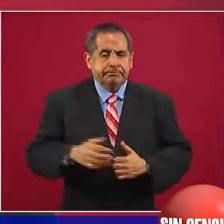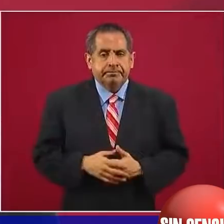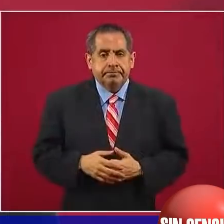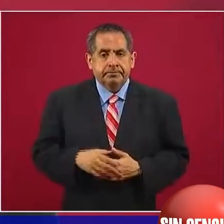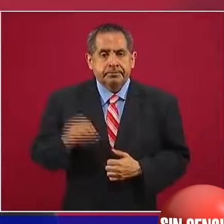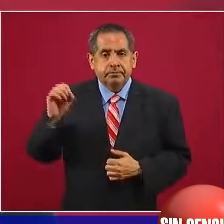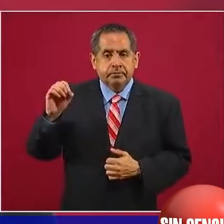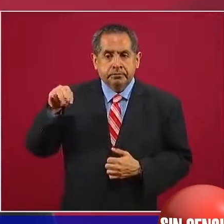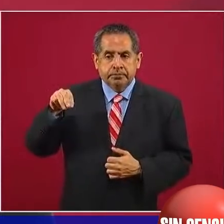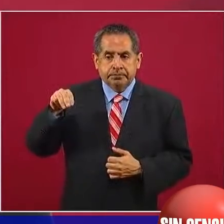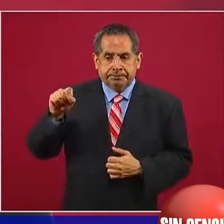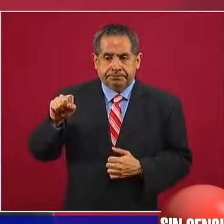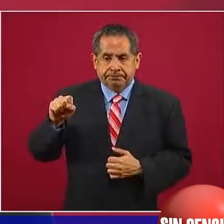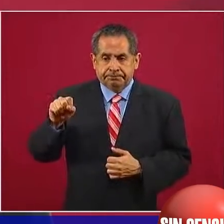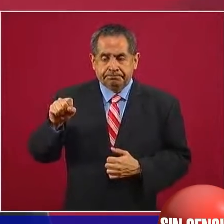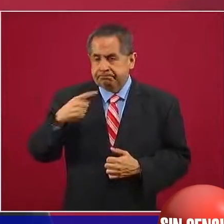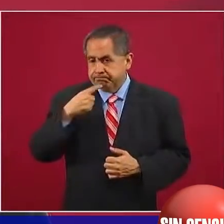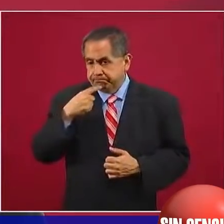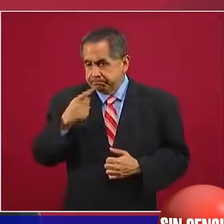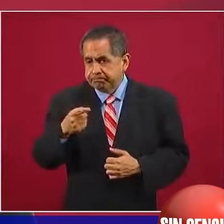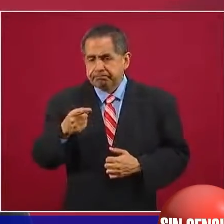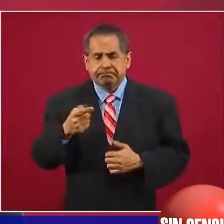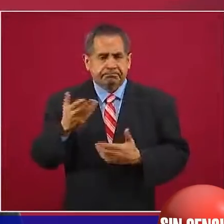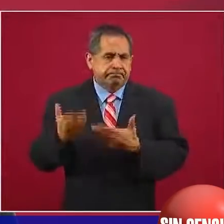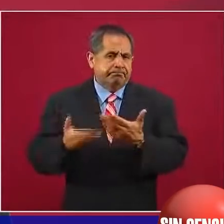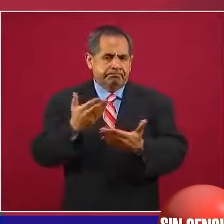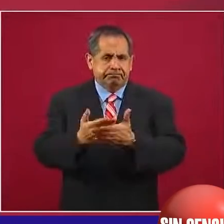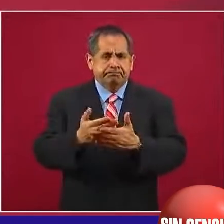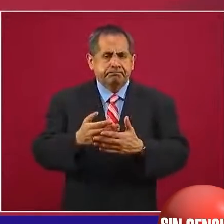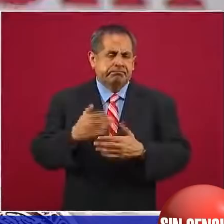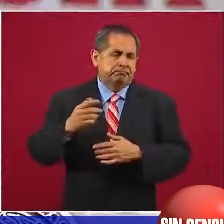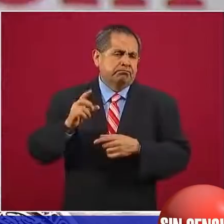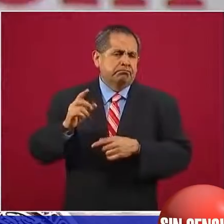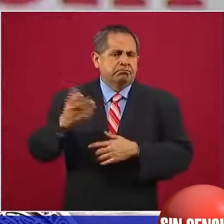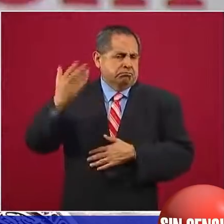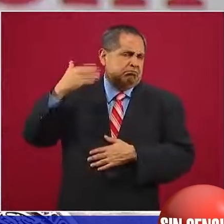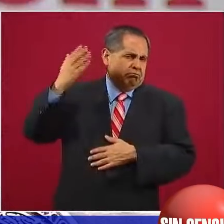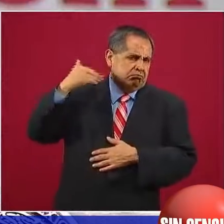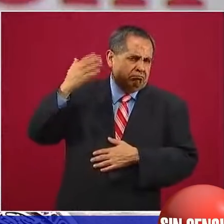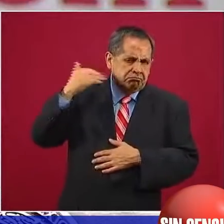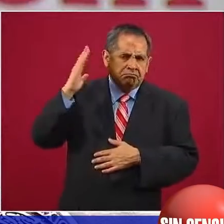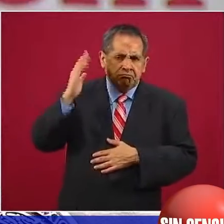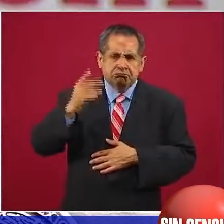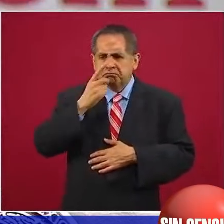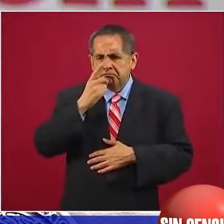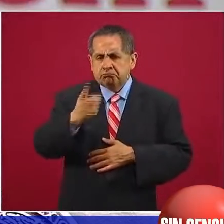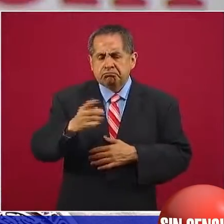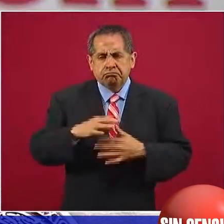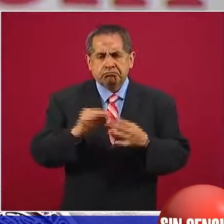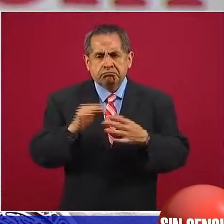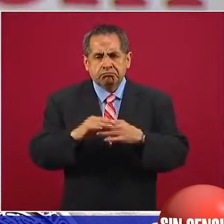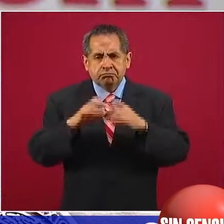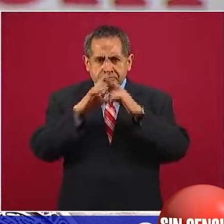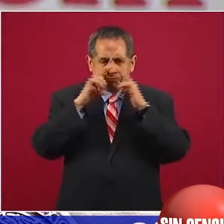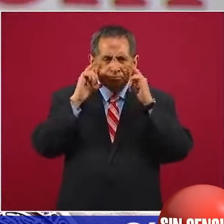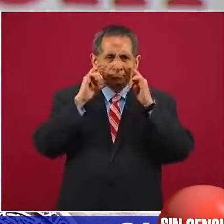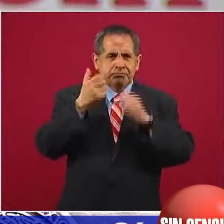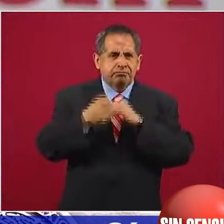Organización Mundial de la Salud ha propuesto desde otras epidemias anteriores, ocurrió en la influenza